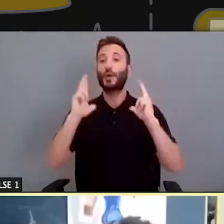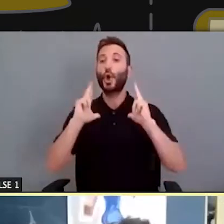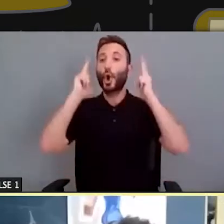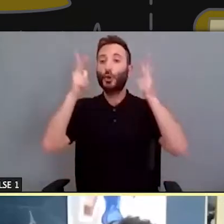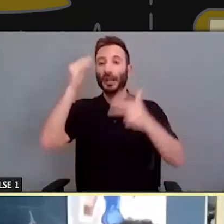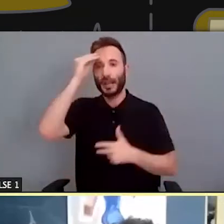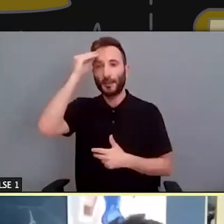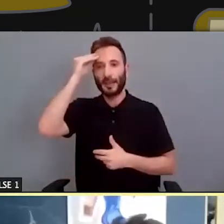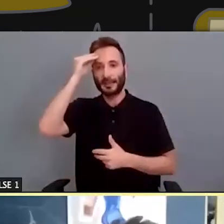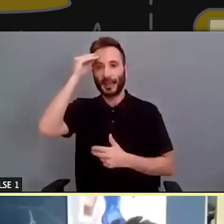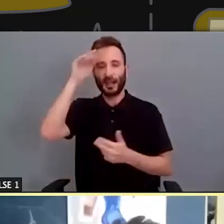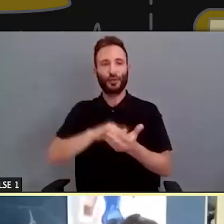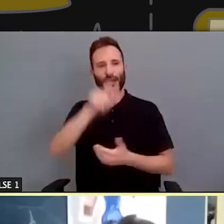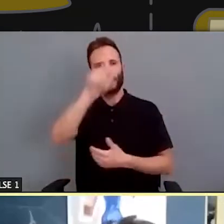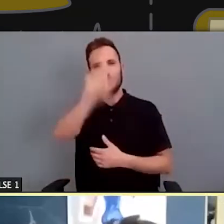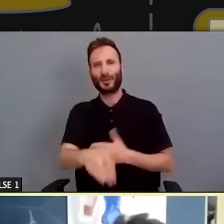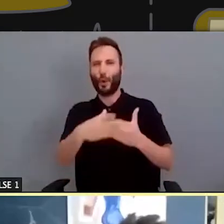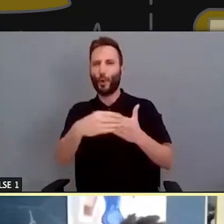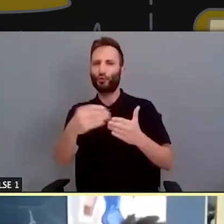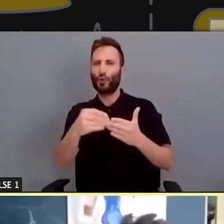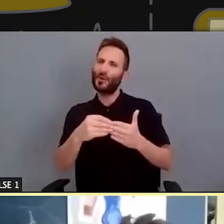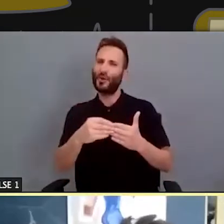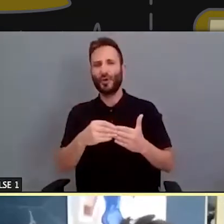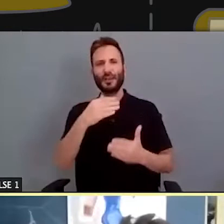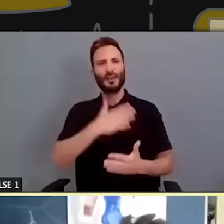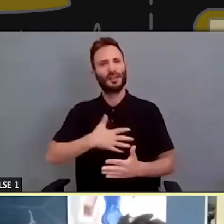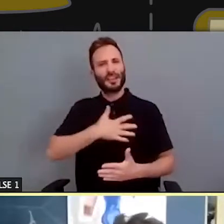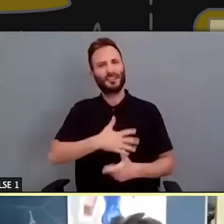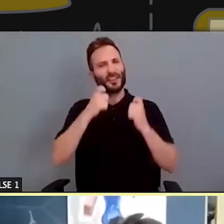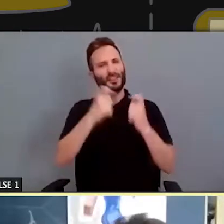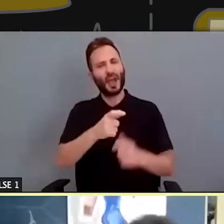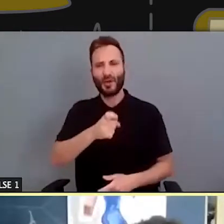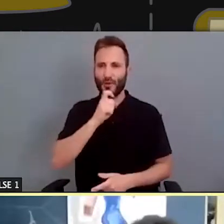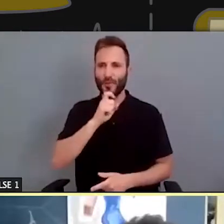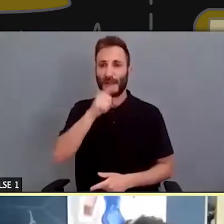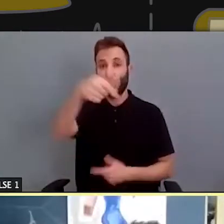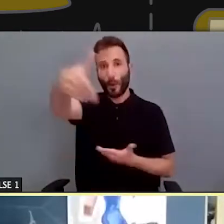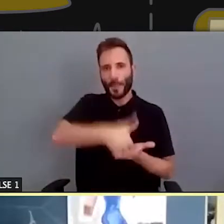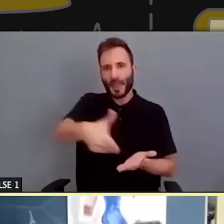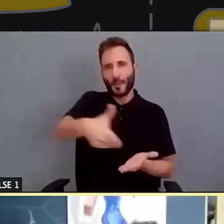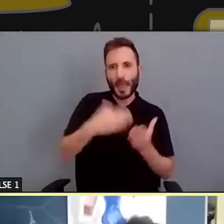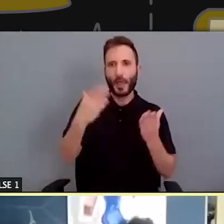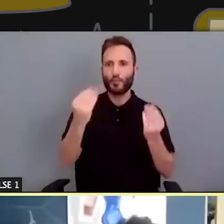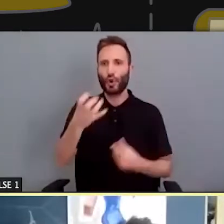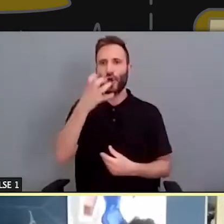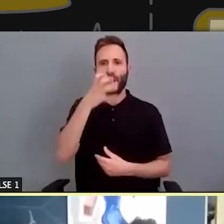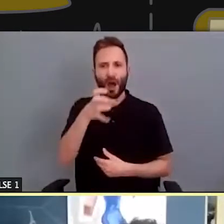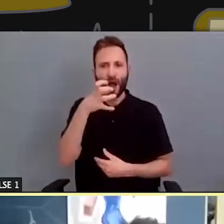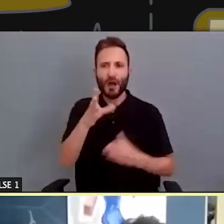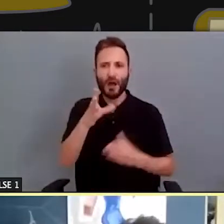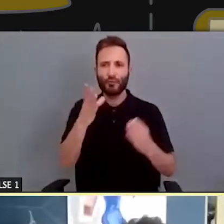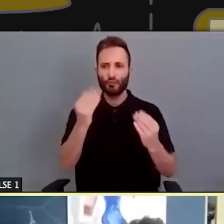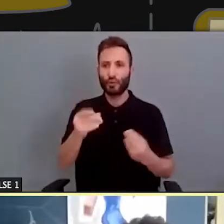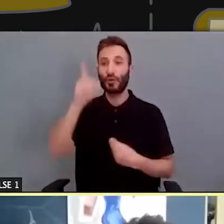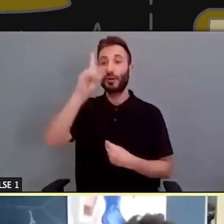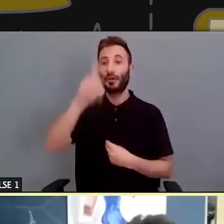de satisfacer, demandan mucho, se quejan a menudo, hasta hay comentarios, pues mira otra